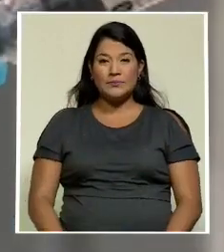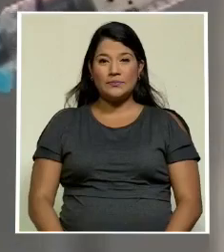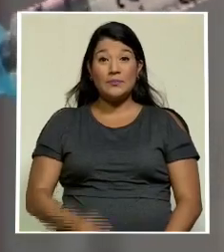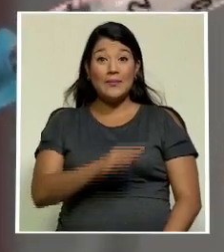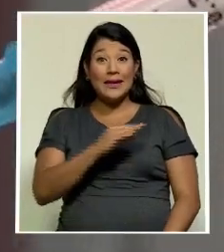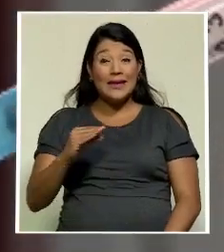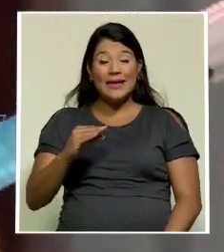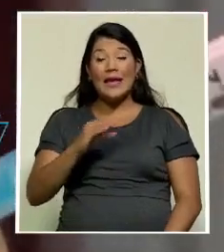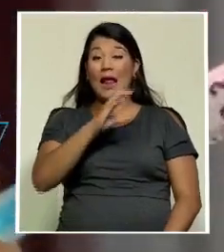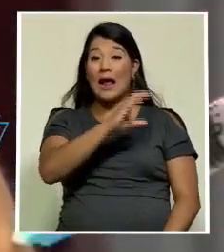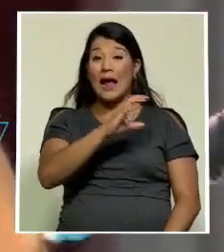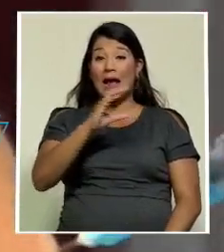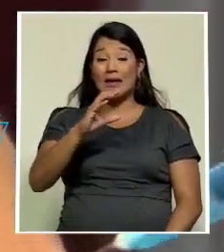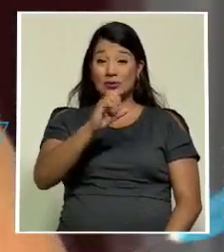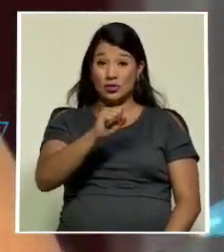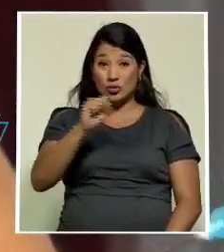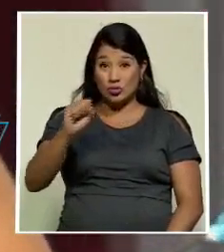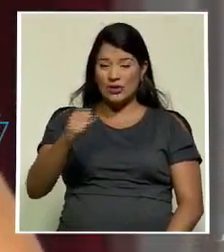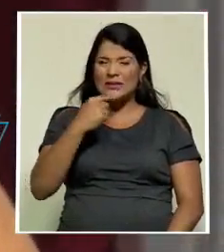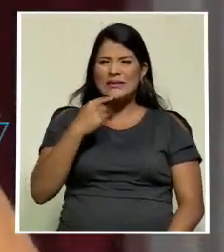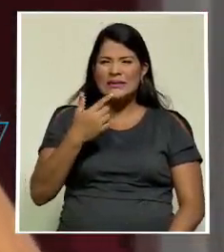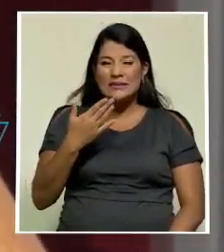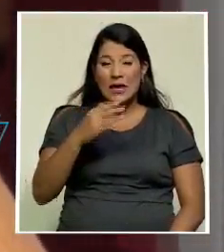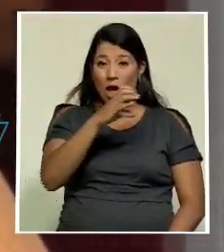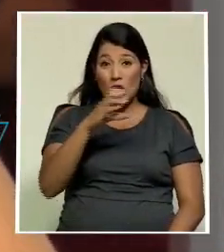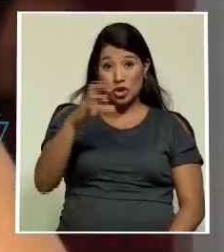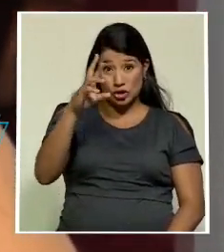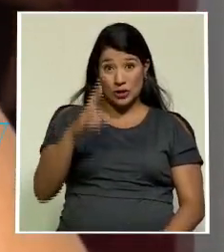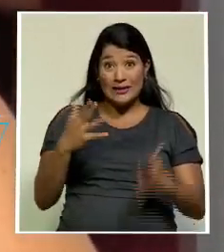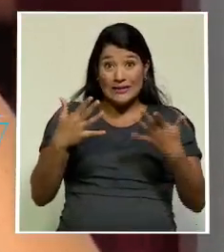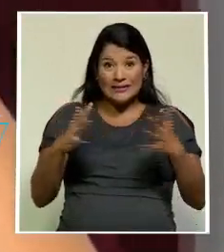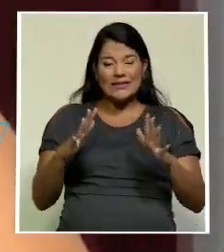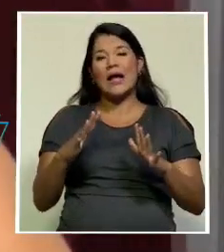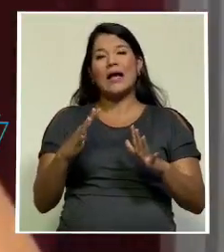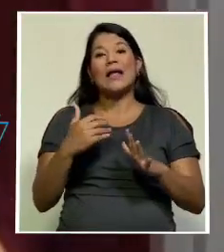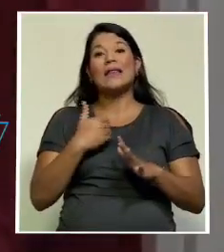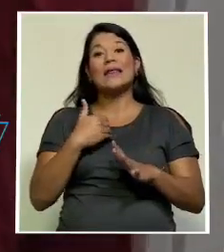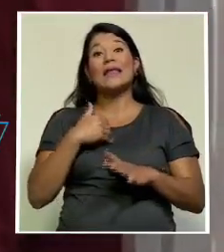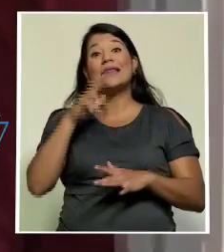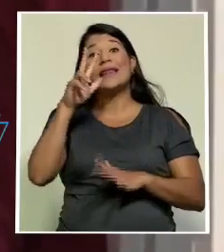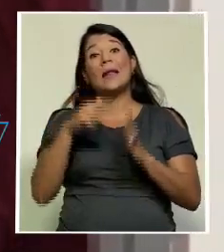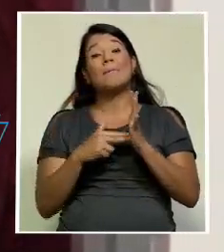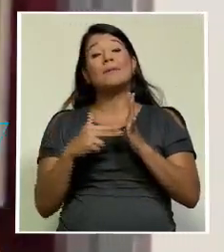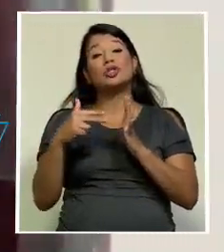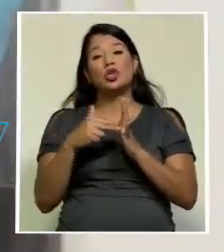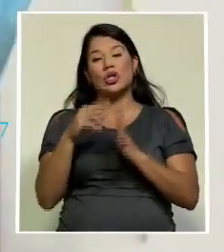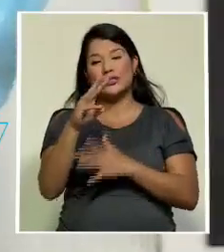Caja Costarricense del Seguro Social anunció que Costa Rica alcanzó un total de